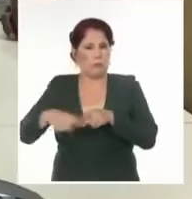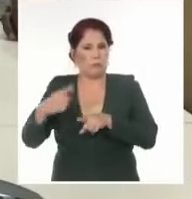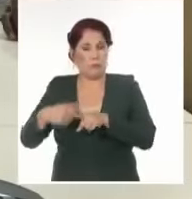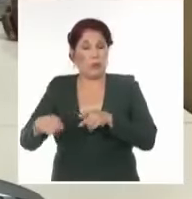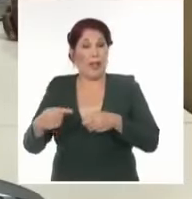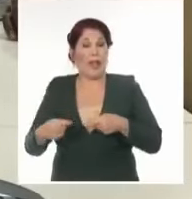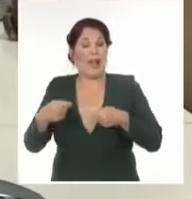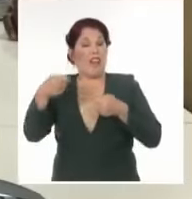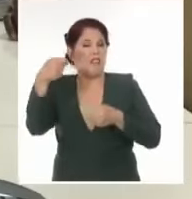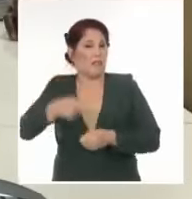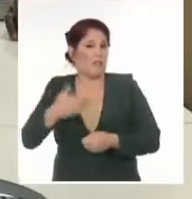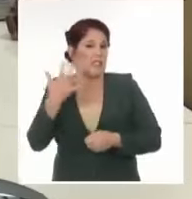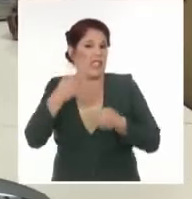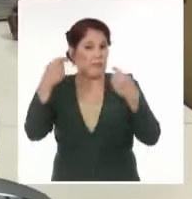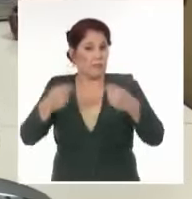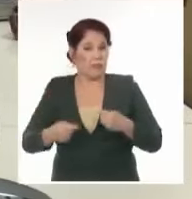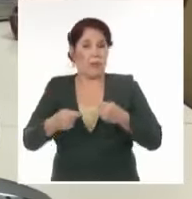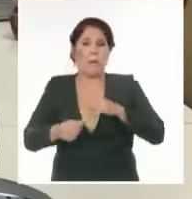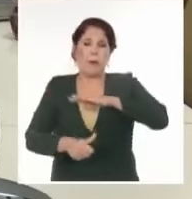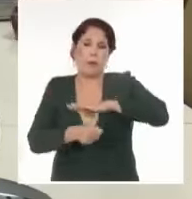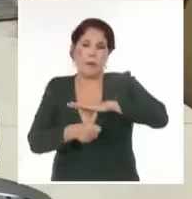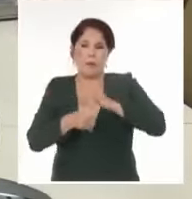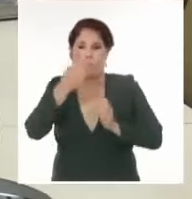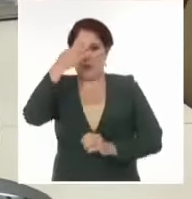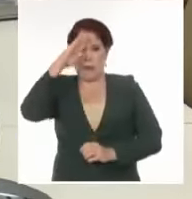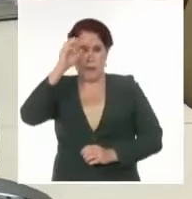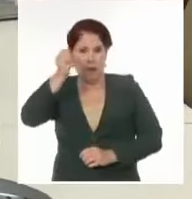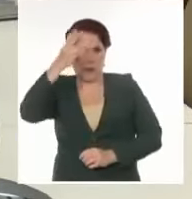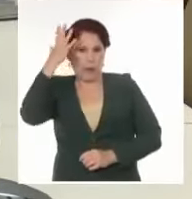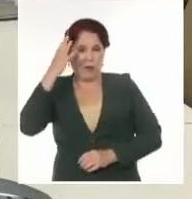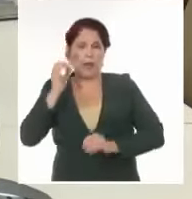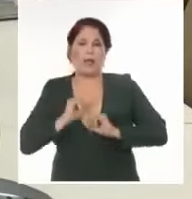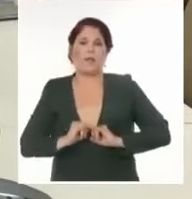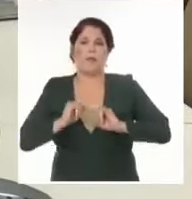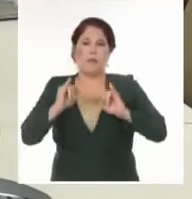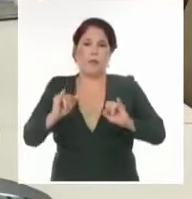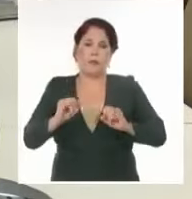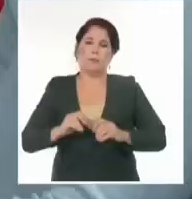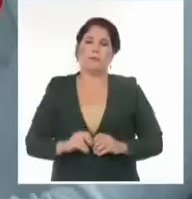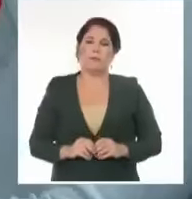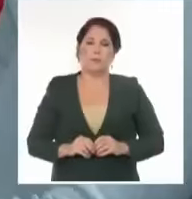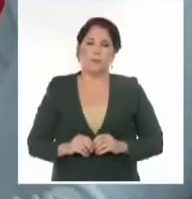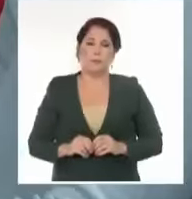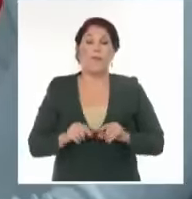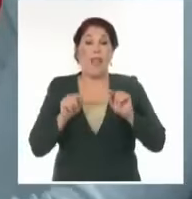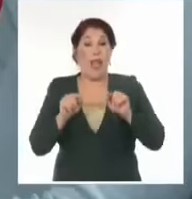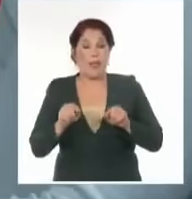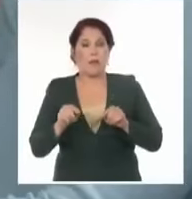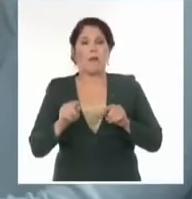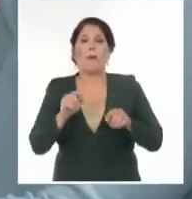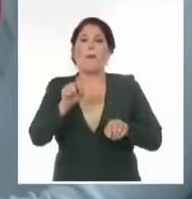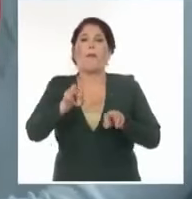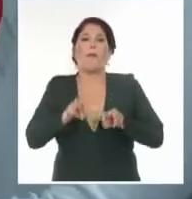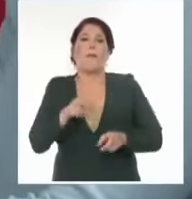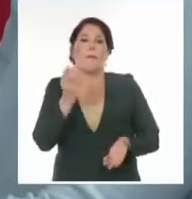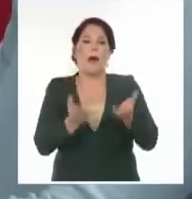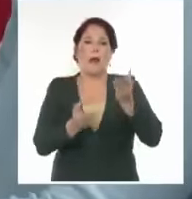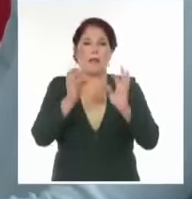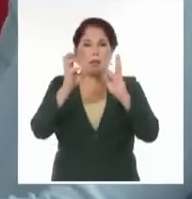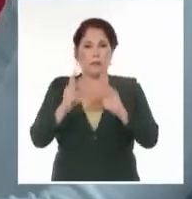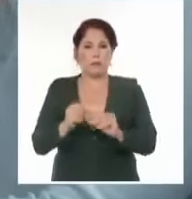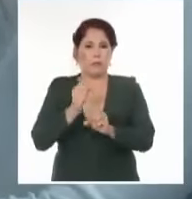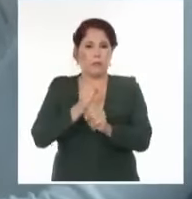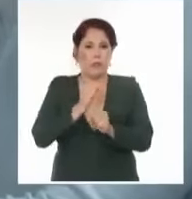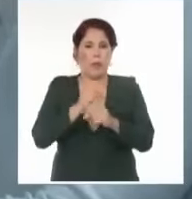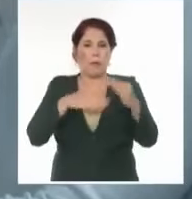primer secretario del Comité Central del Partido y presidente de la República, Miguel Díaz-Canel Bermúdez, durante el balance de los resultados del trabajo